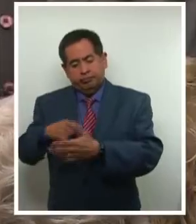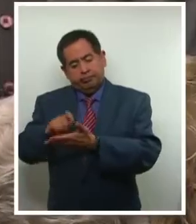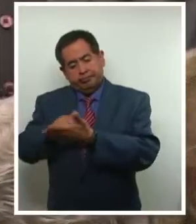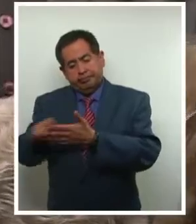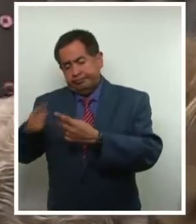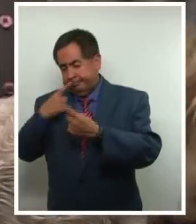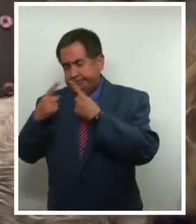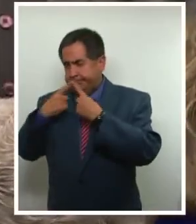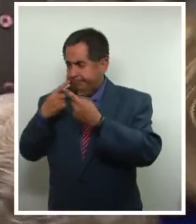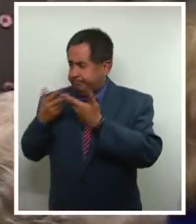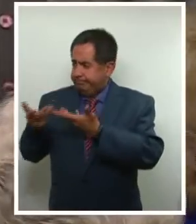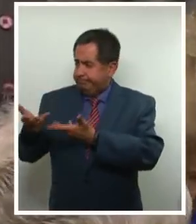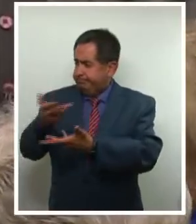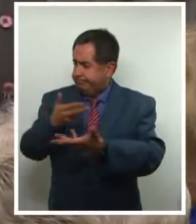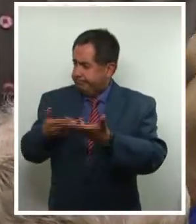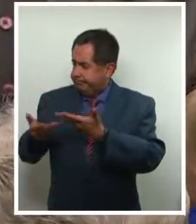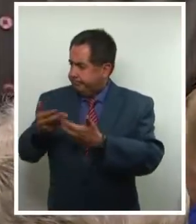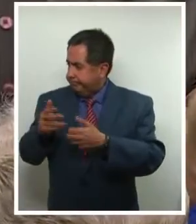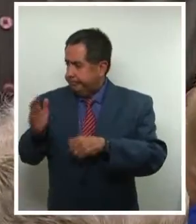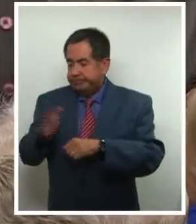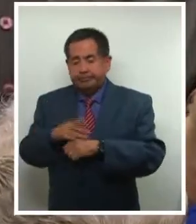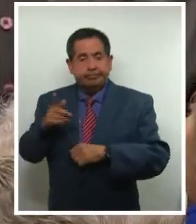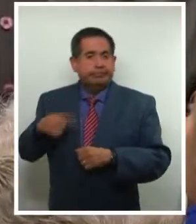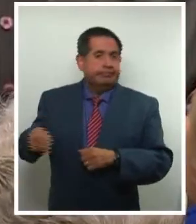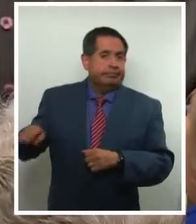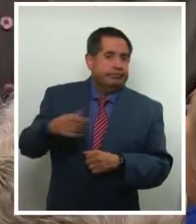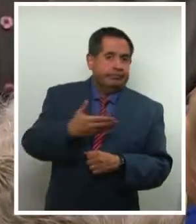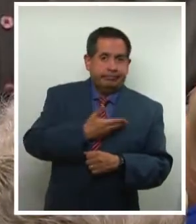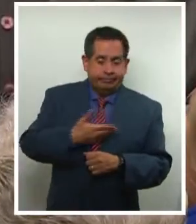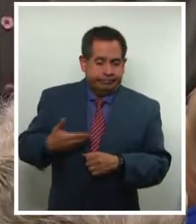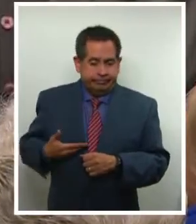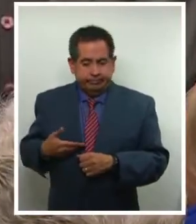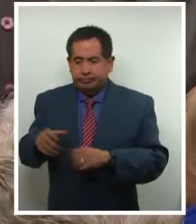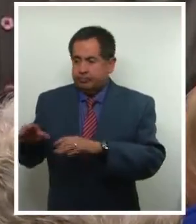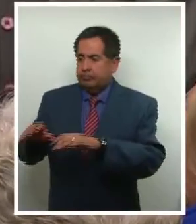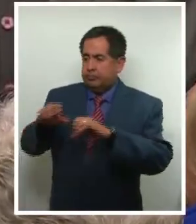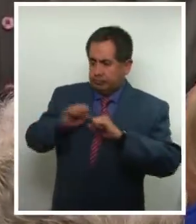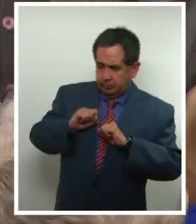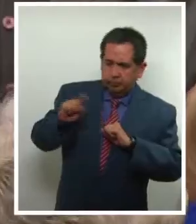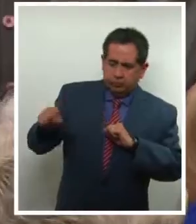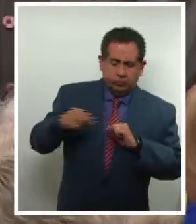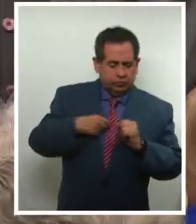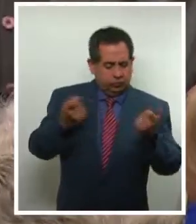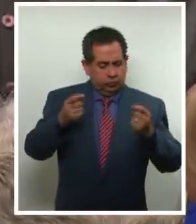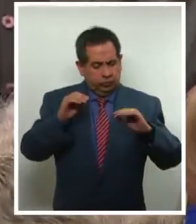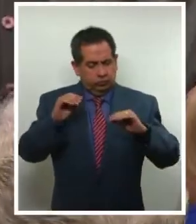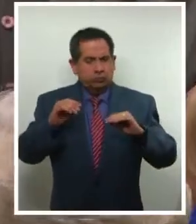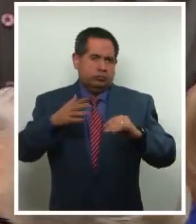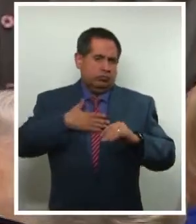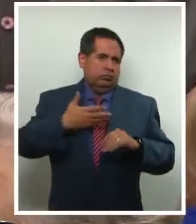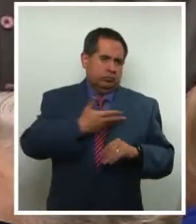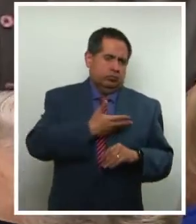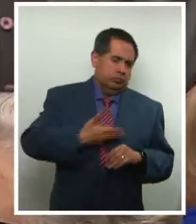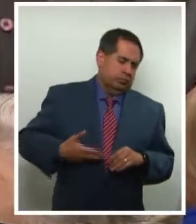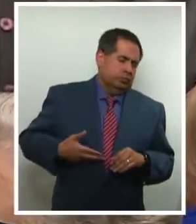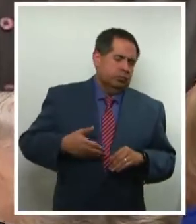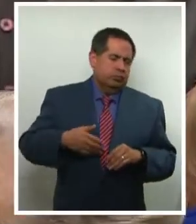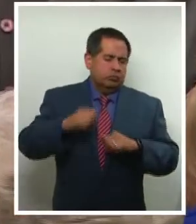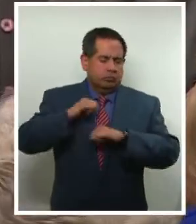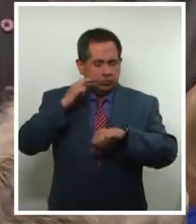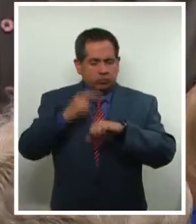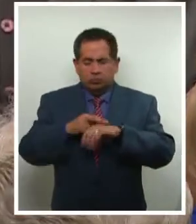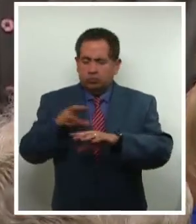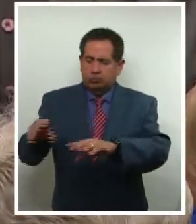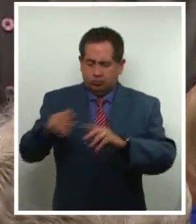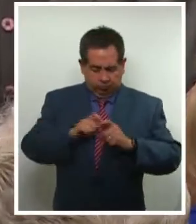discutió, porque la presidencia atrajo al final en sus facultades y nos